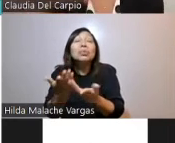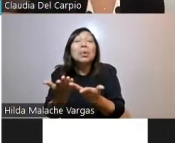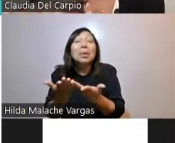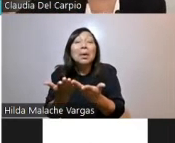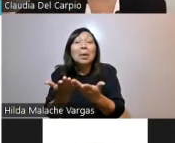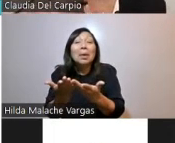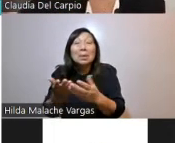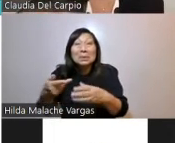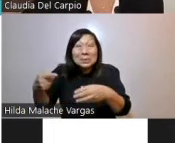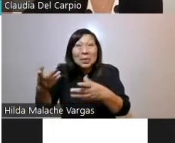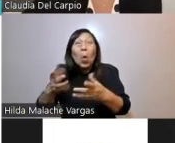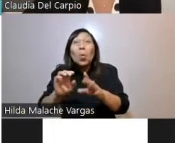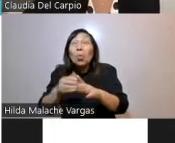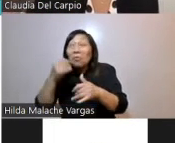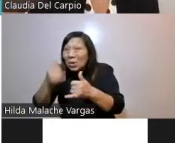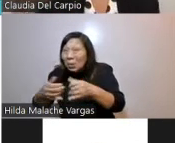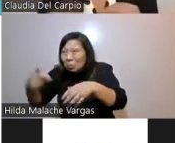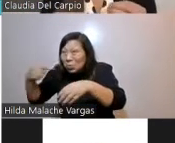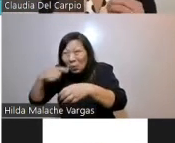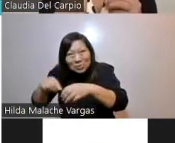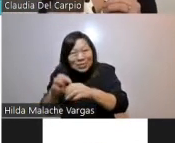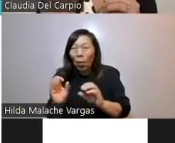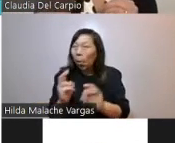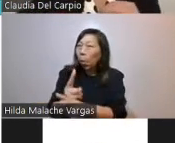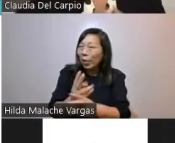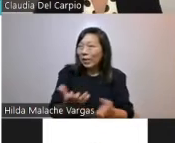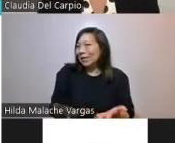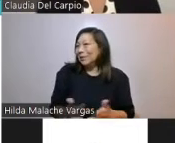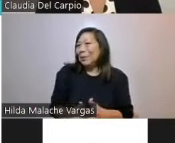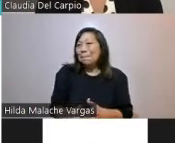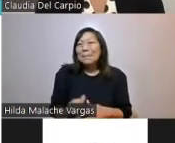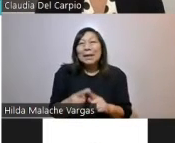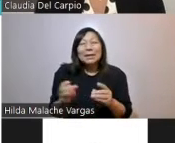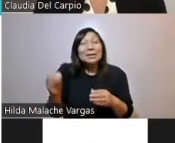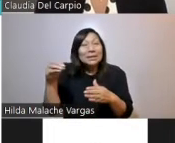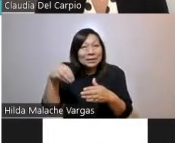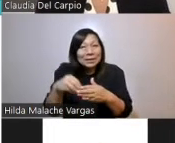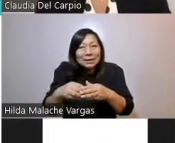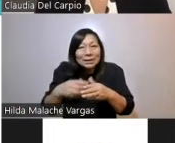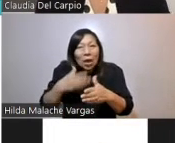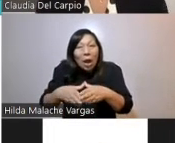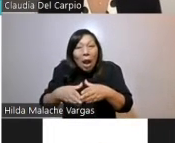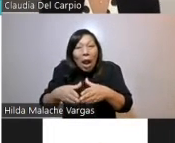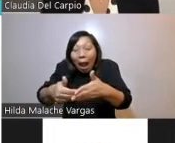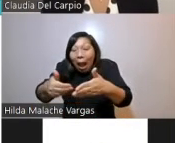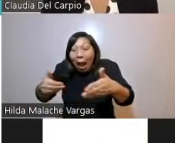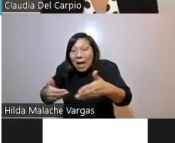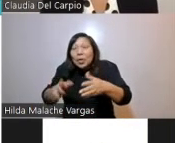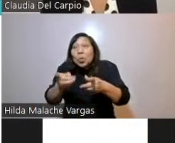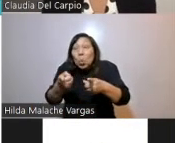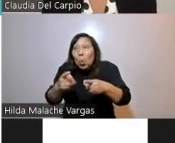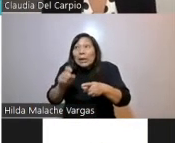que lo echamos después de tener relaciones para matar los espermatozoides. Hay que aplicárselo en la vagina desde horas antes de tener